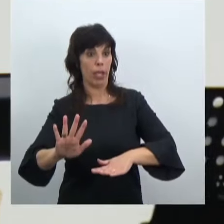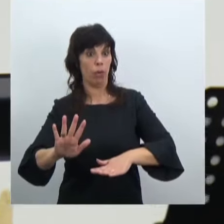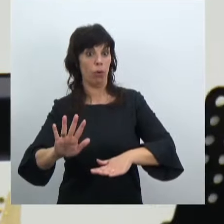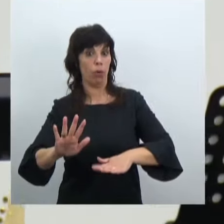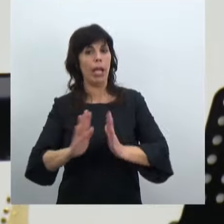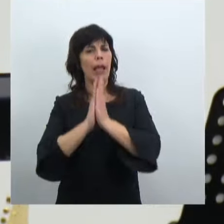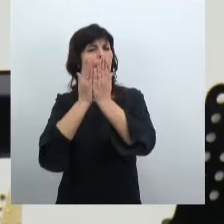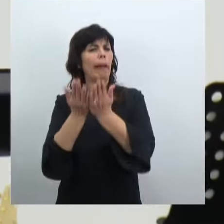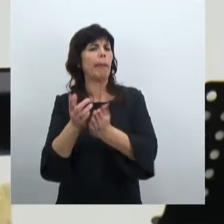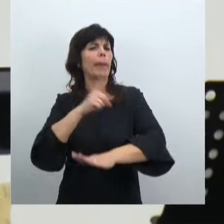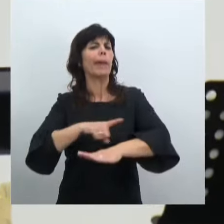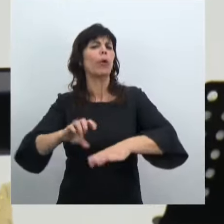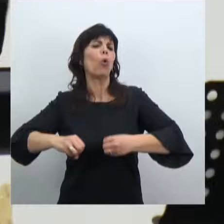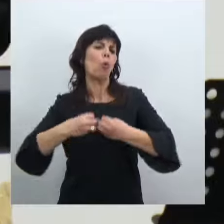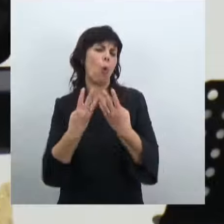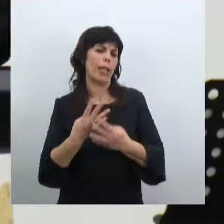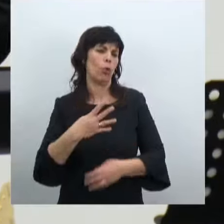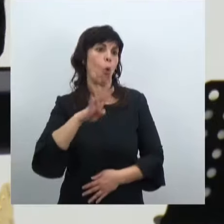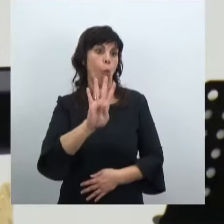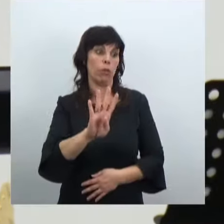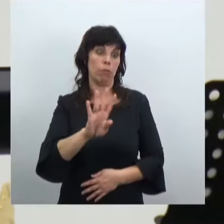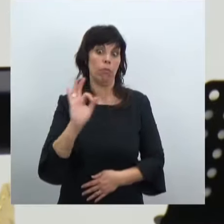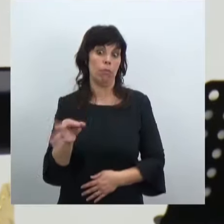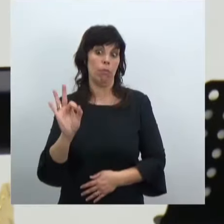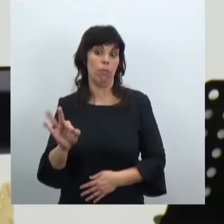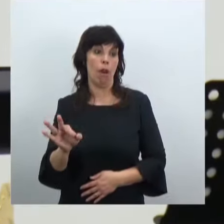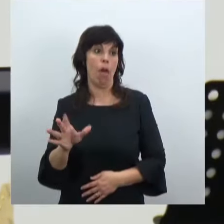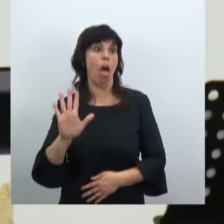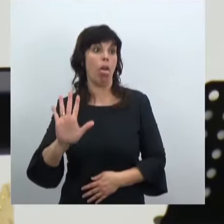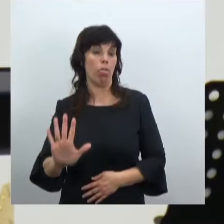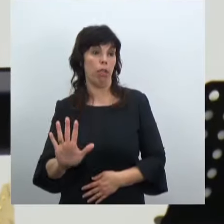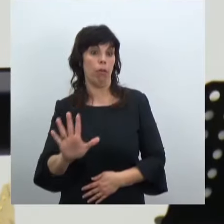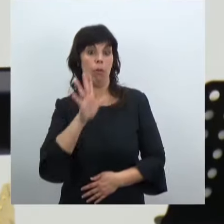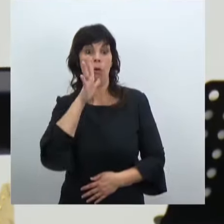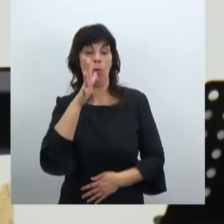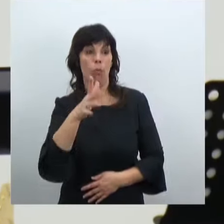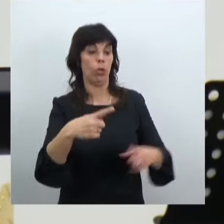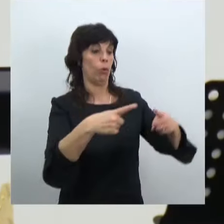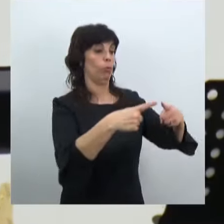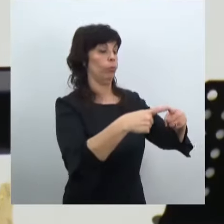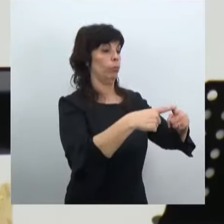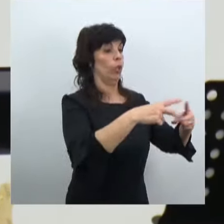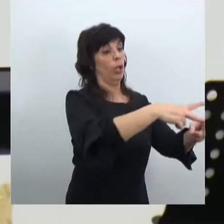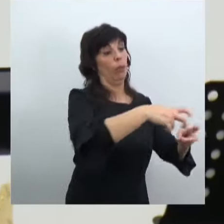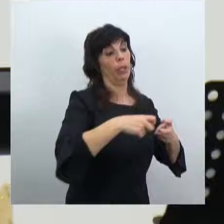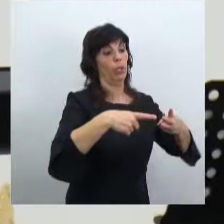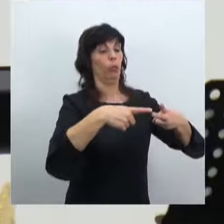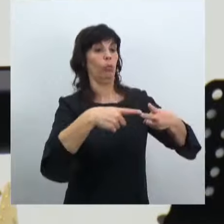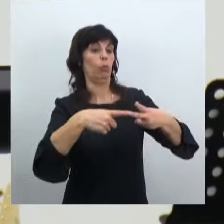sino 5 evangelios. Uno es Mateo, Marcos, Lucas, Juan y tu